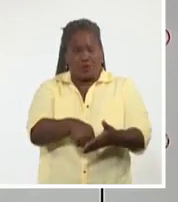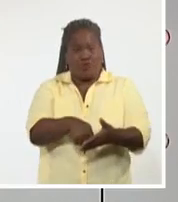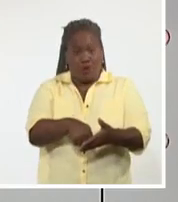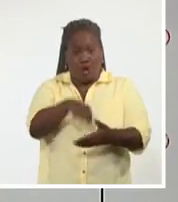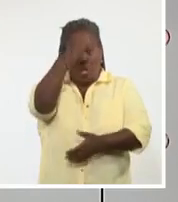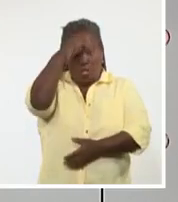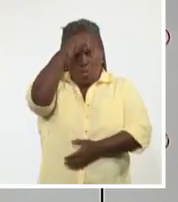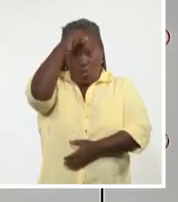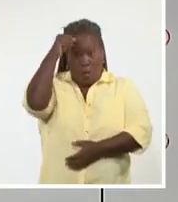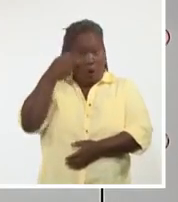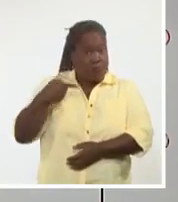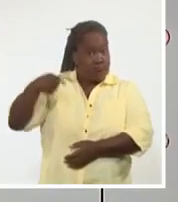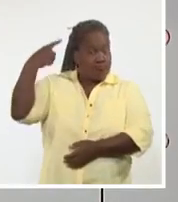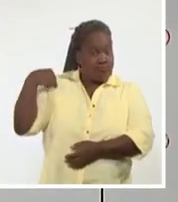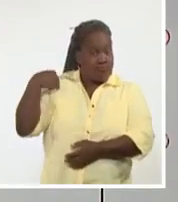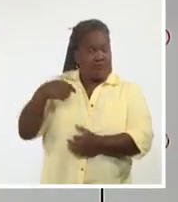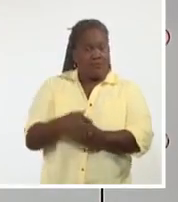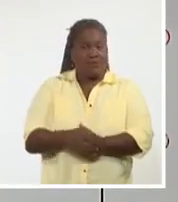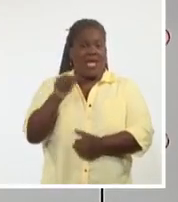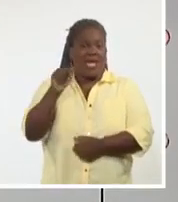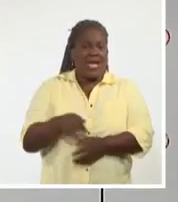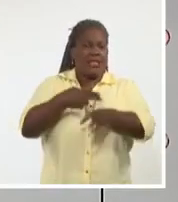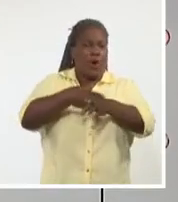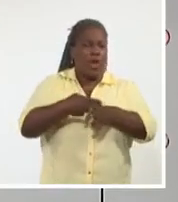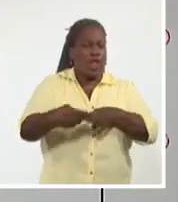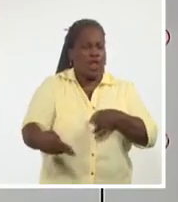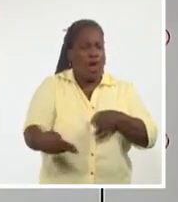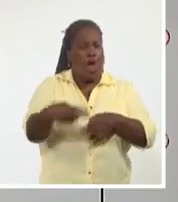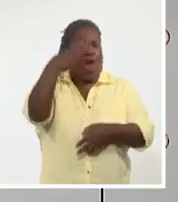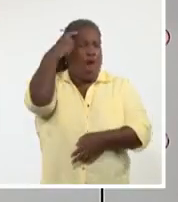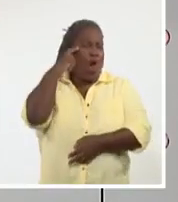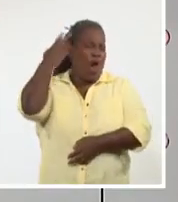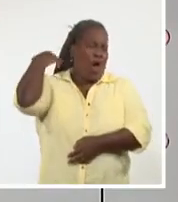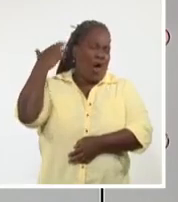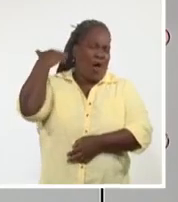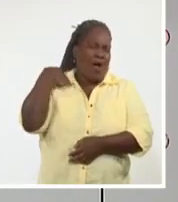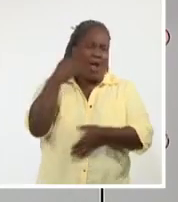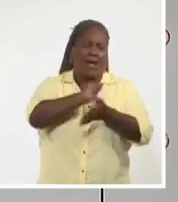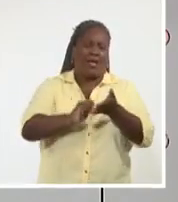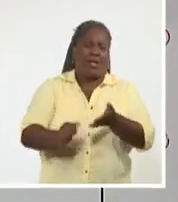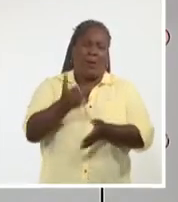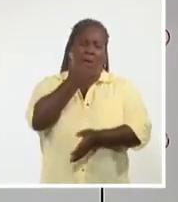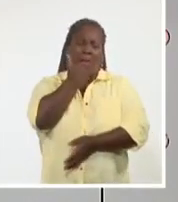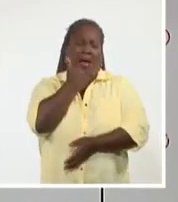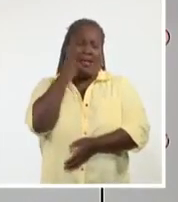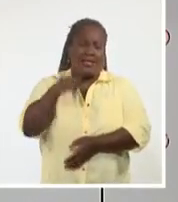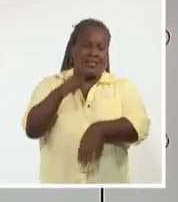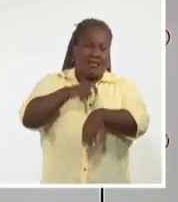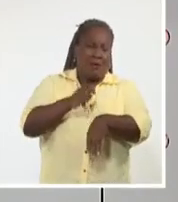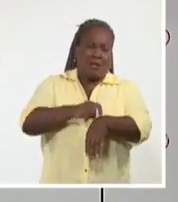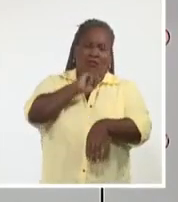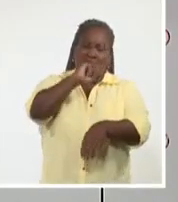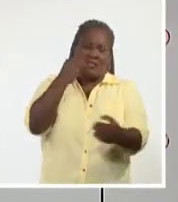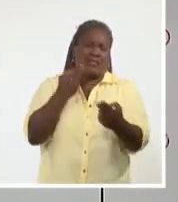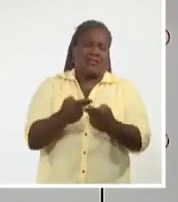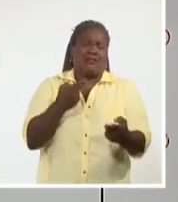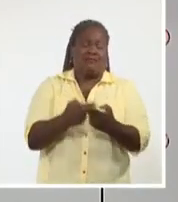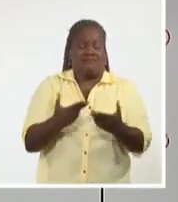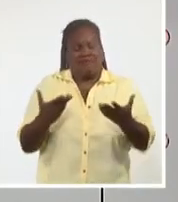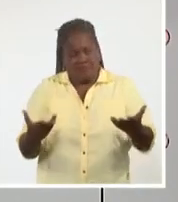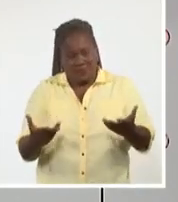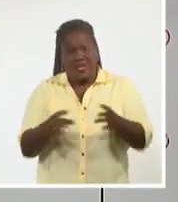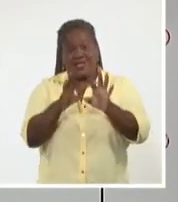último un cuento viejo mal escrito y a estas alturas poco creíble y para rematar el secretario